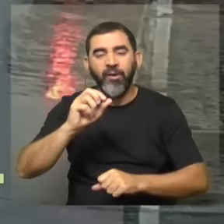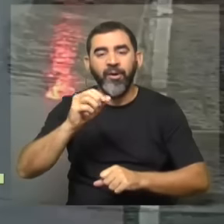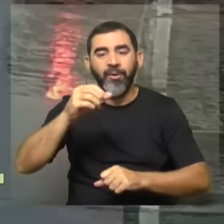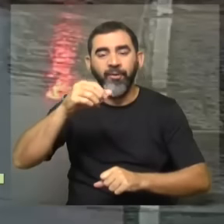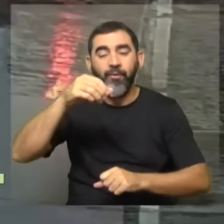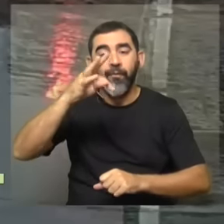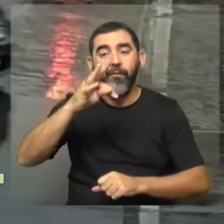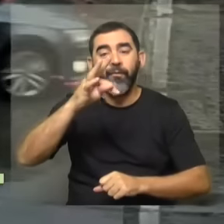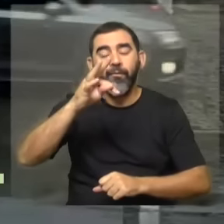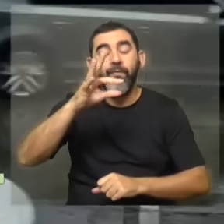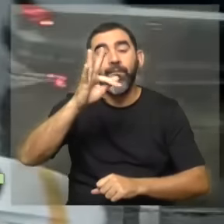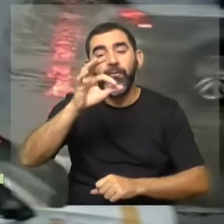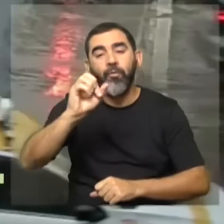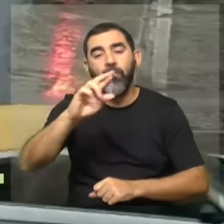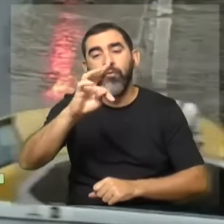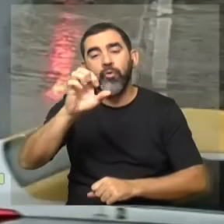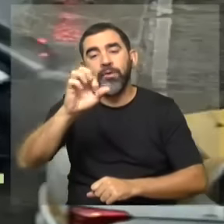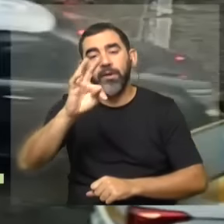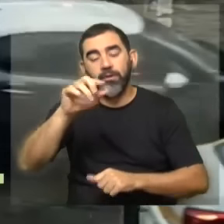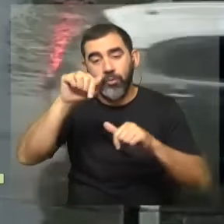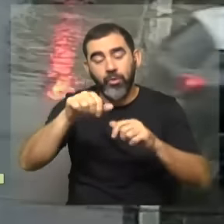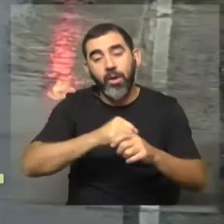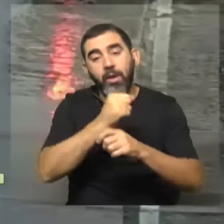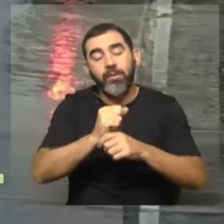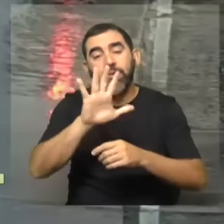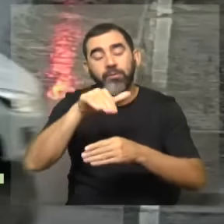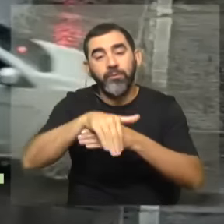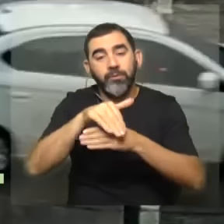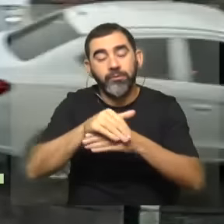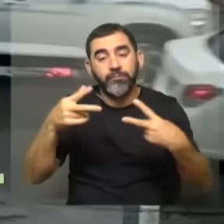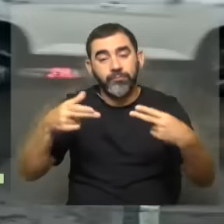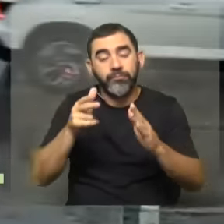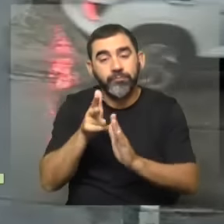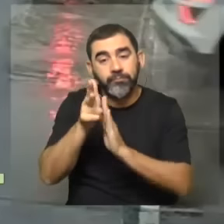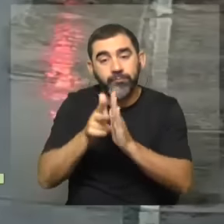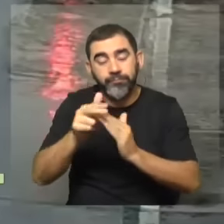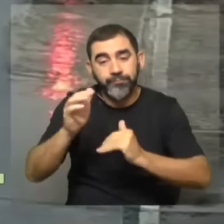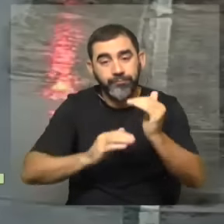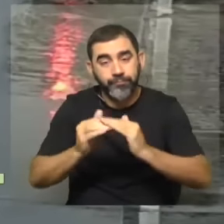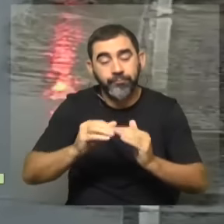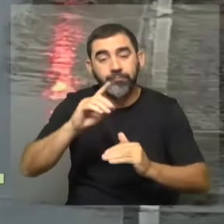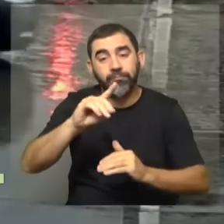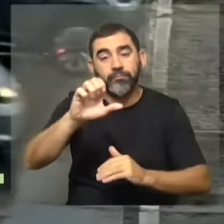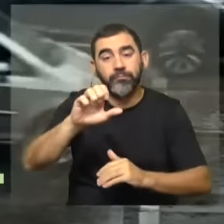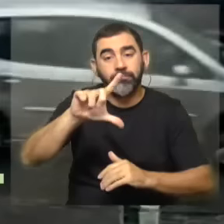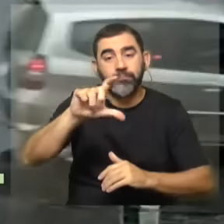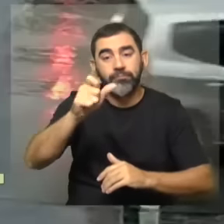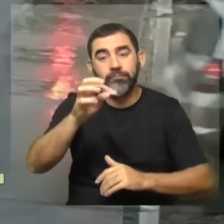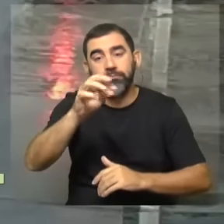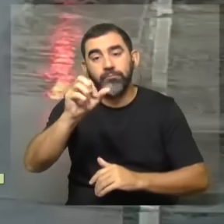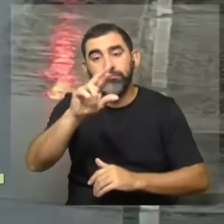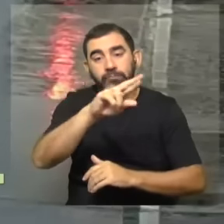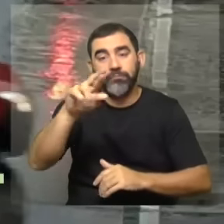Manuel fortet cortado hoy hasta las 5 de la tarde por obras del ferrocarril central y Luis de la Torre entre avenida Sarmiento y Carlos